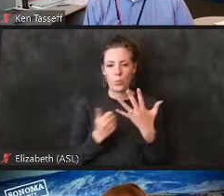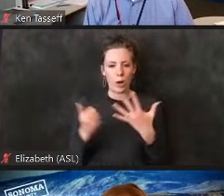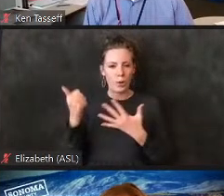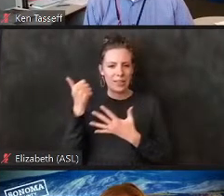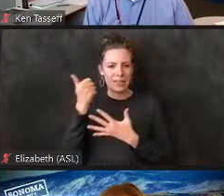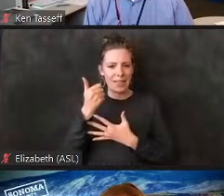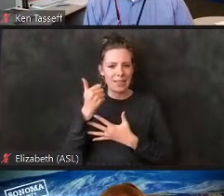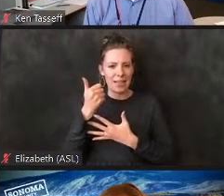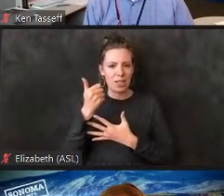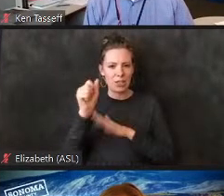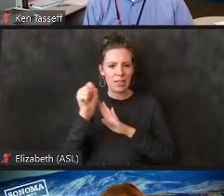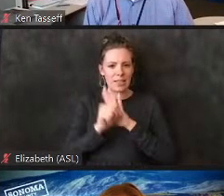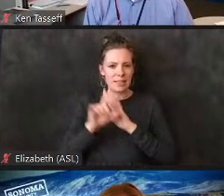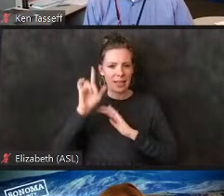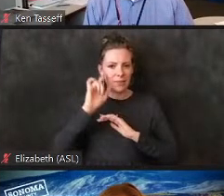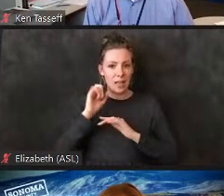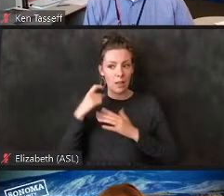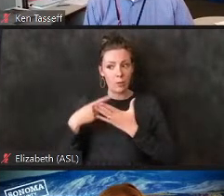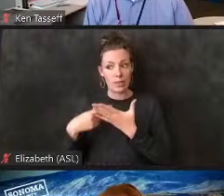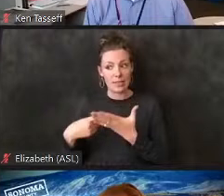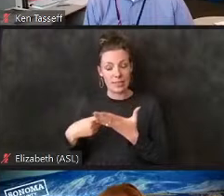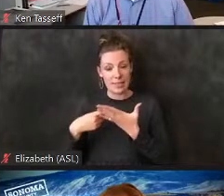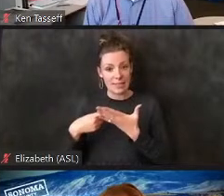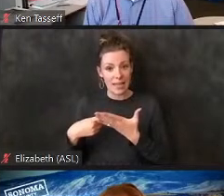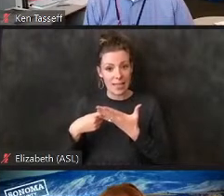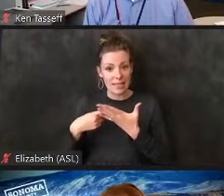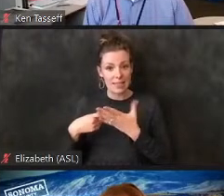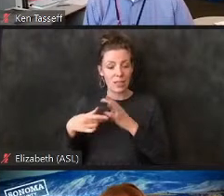bajo el grupo 1A.